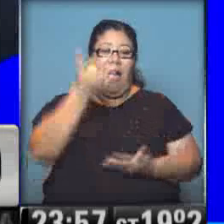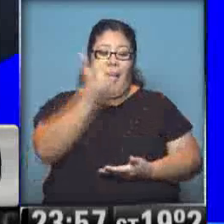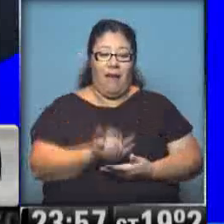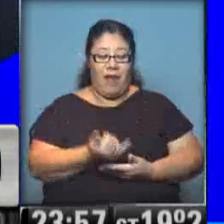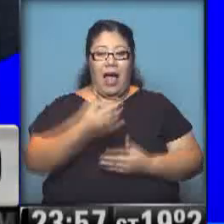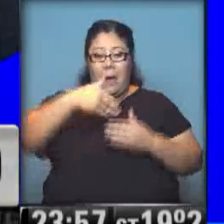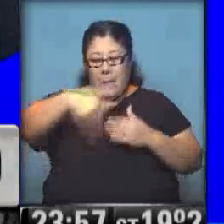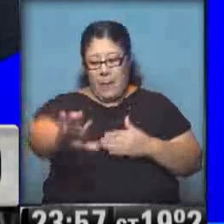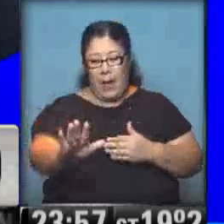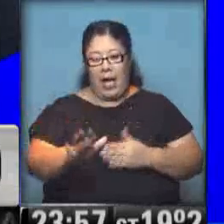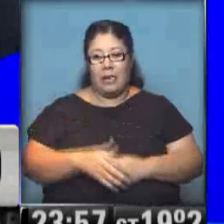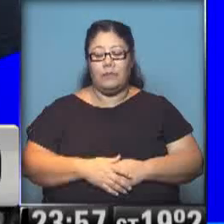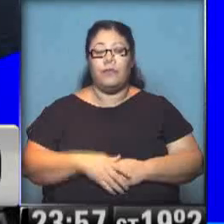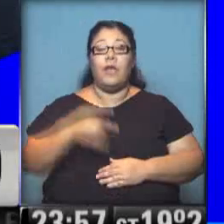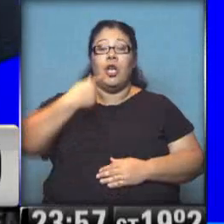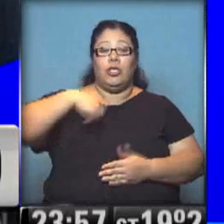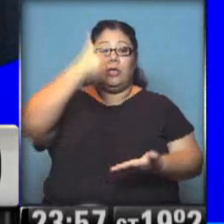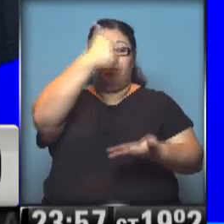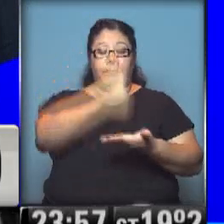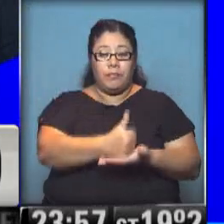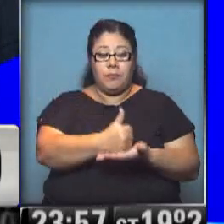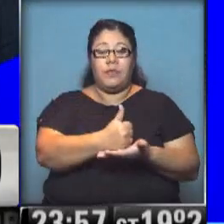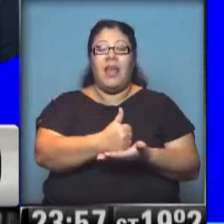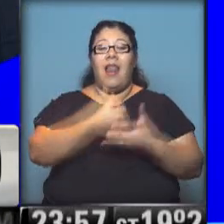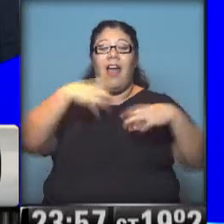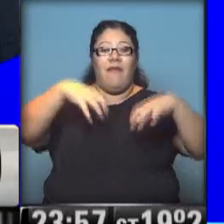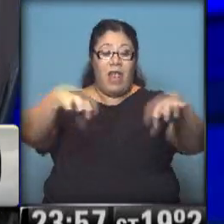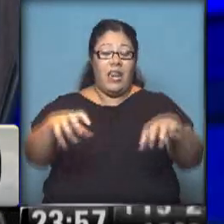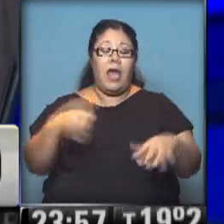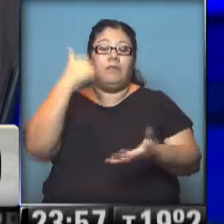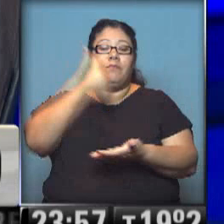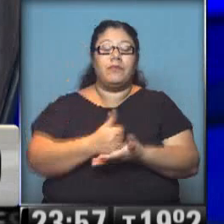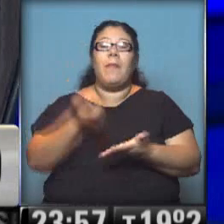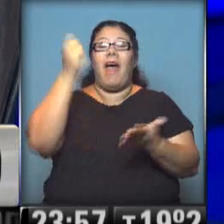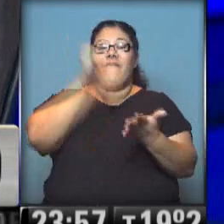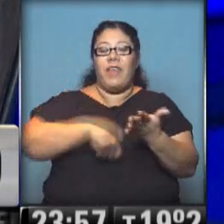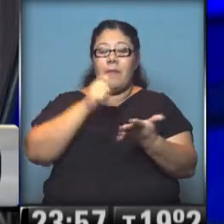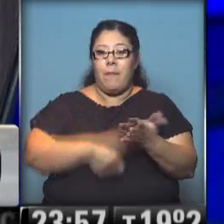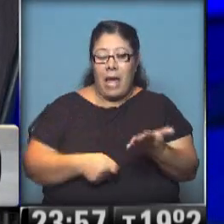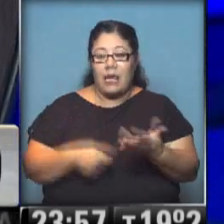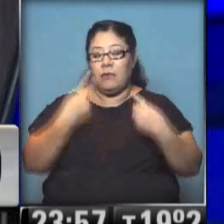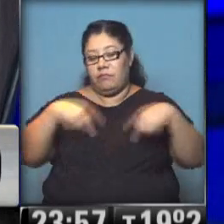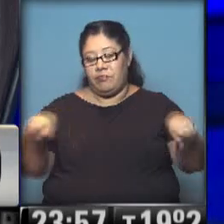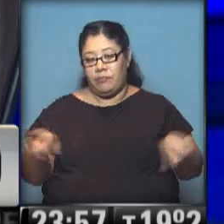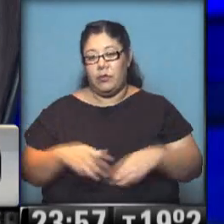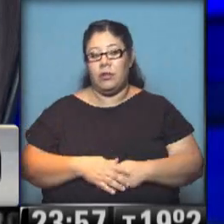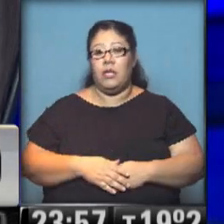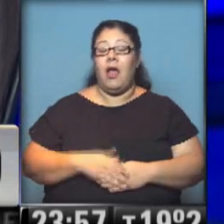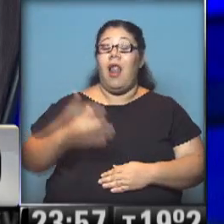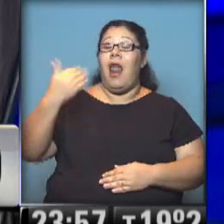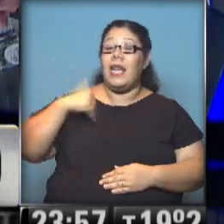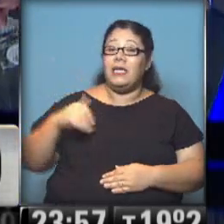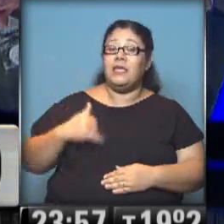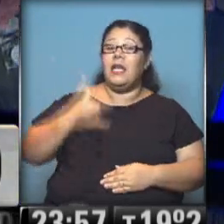Libro, firmando y estando y circulando y viendo y demás. Poniéndole un poco de contexto histórico, la Argentina tiene una larga tradición de muy